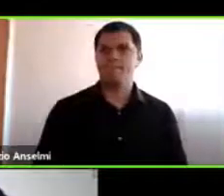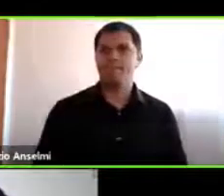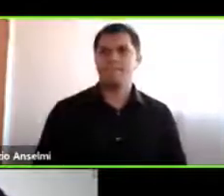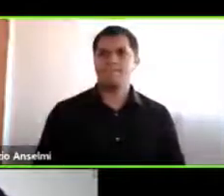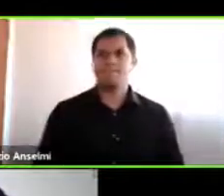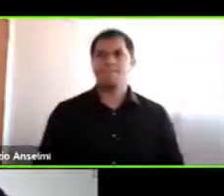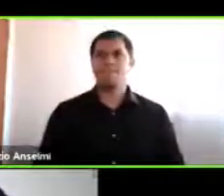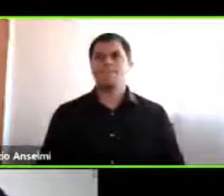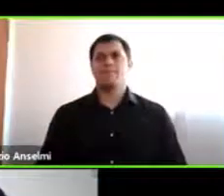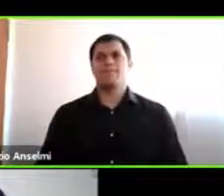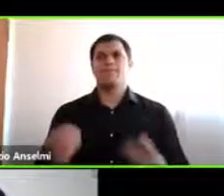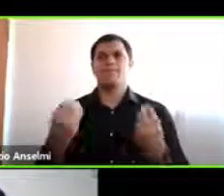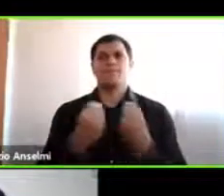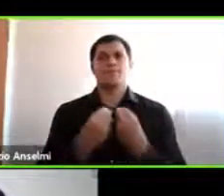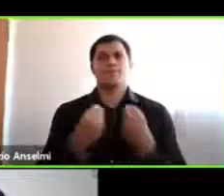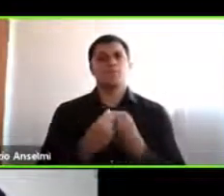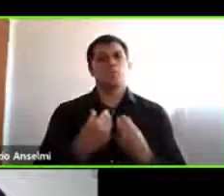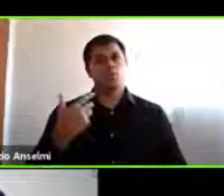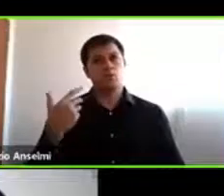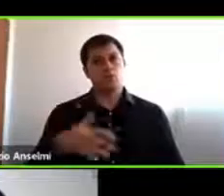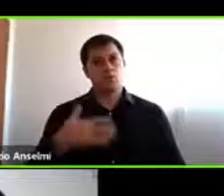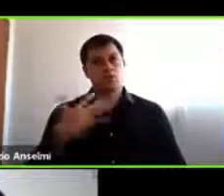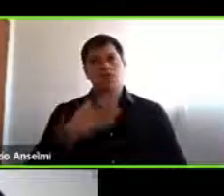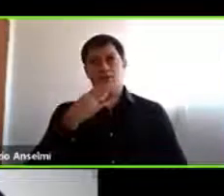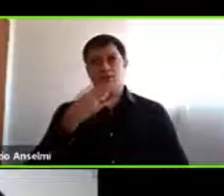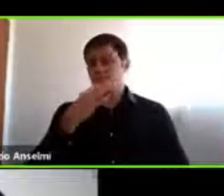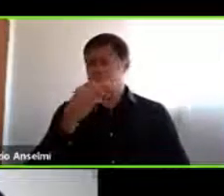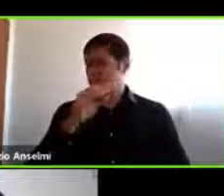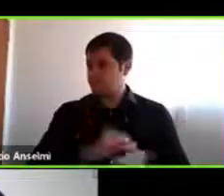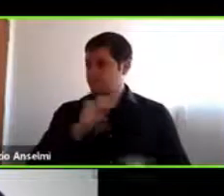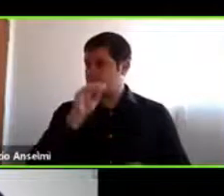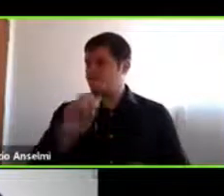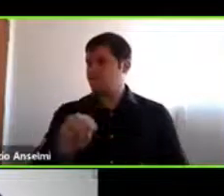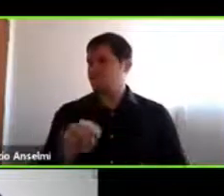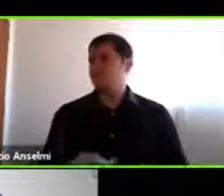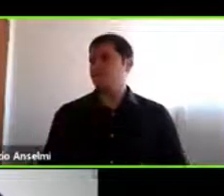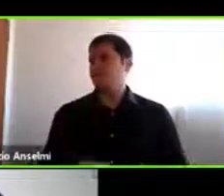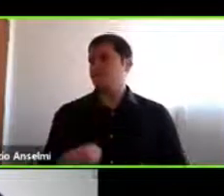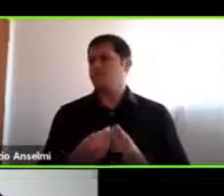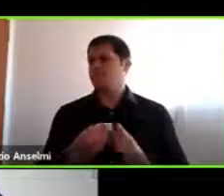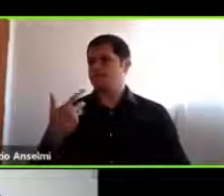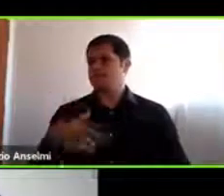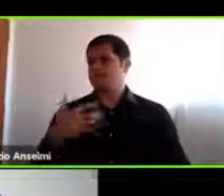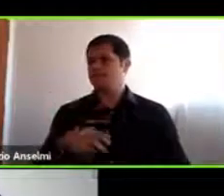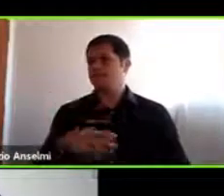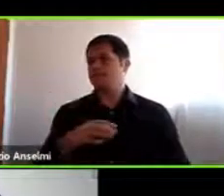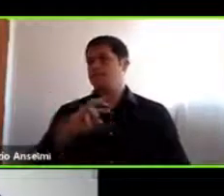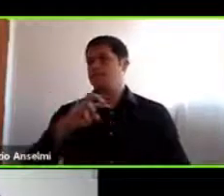quiero complementar para la persona que preguntó esto que es importante considerar lo que decía Pablo